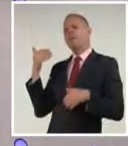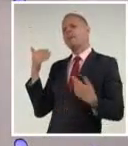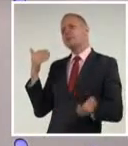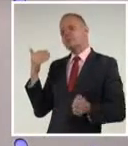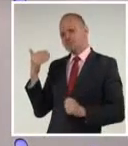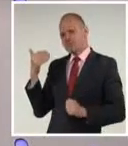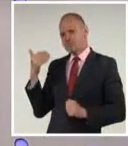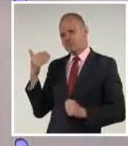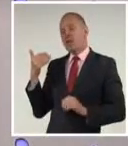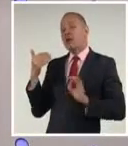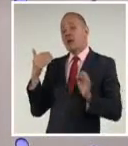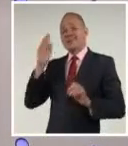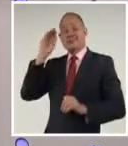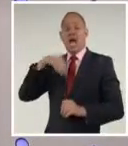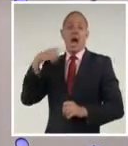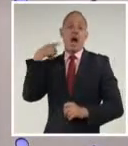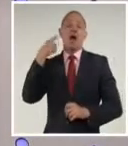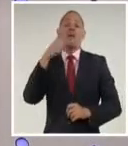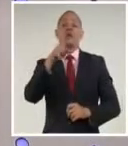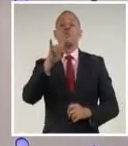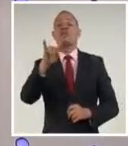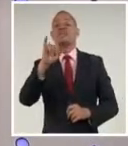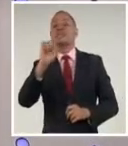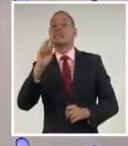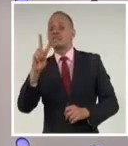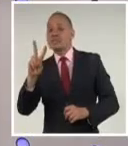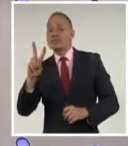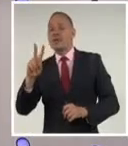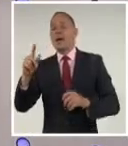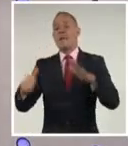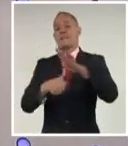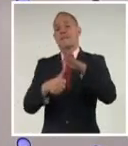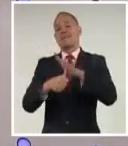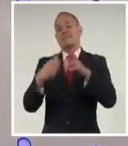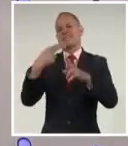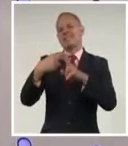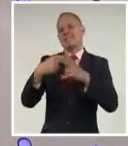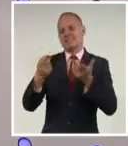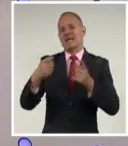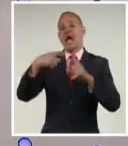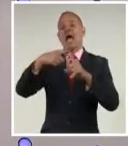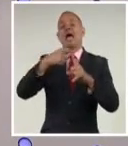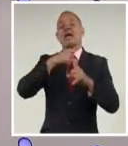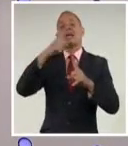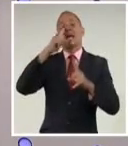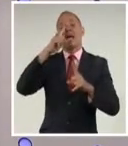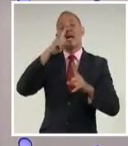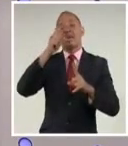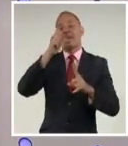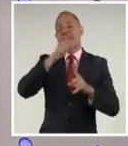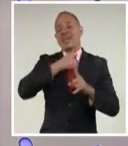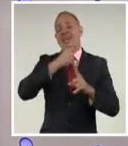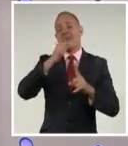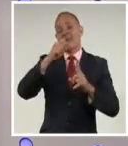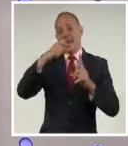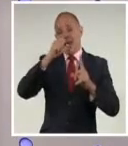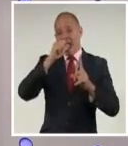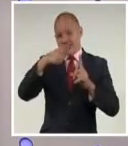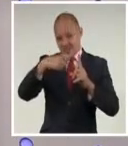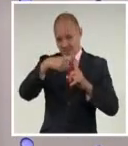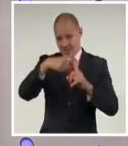proclama 3447, esa que puso en papel la convicción de no dejar que en este país se erigiera un proyecto social